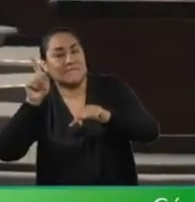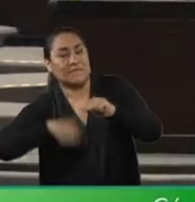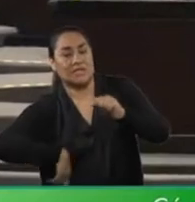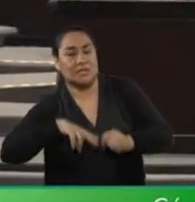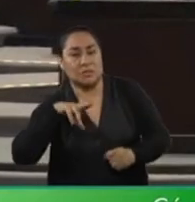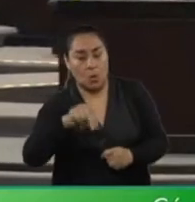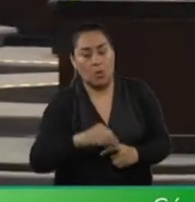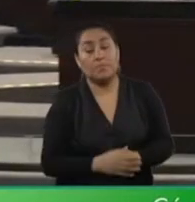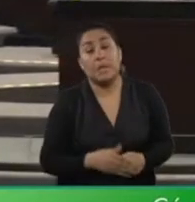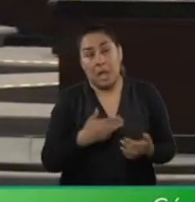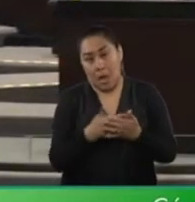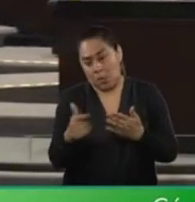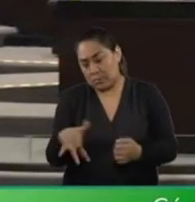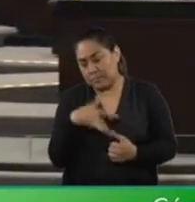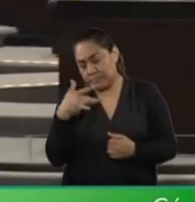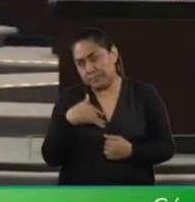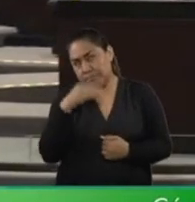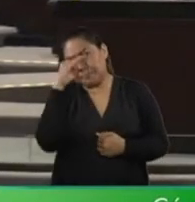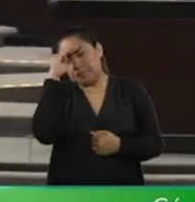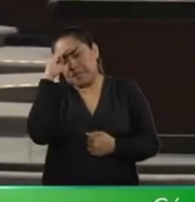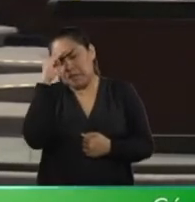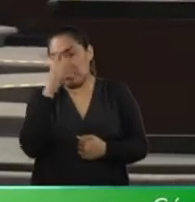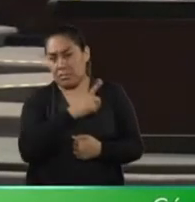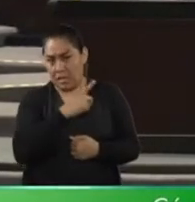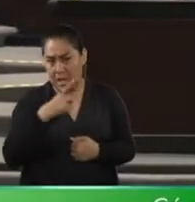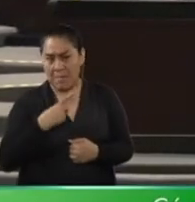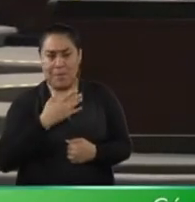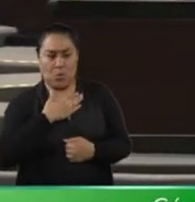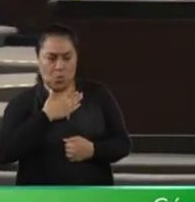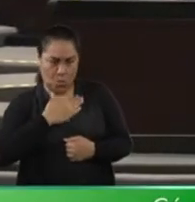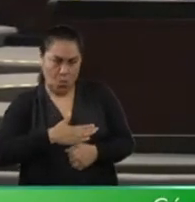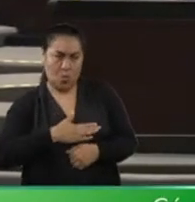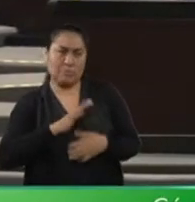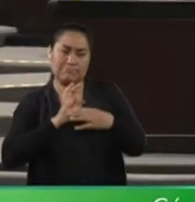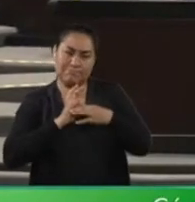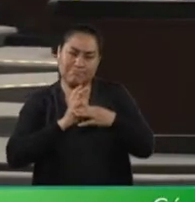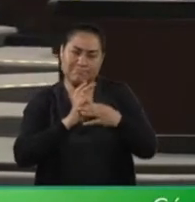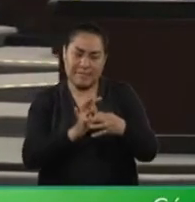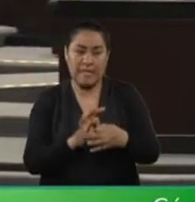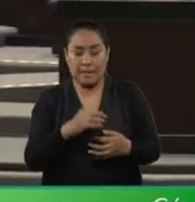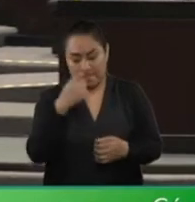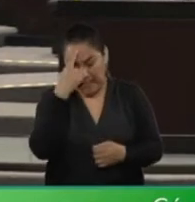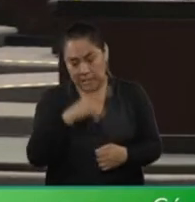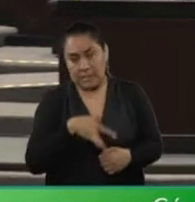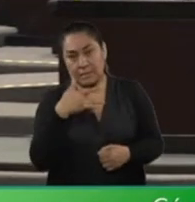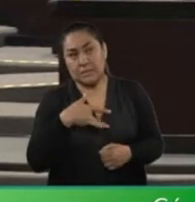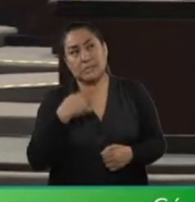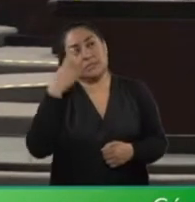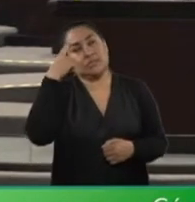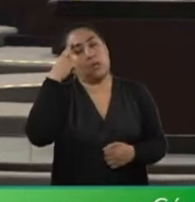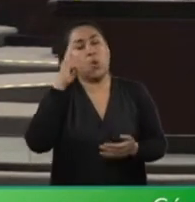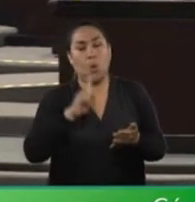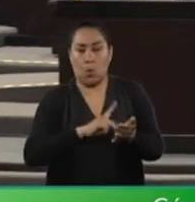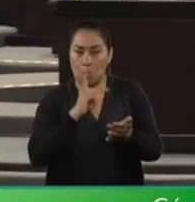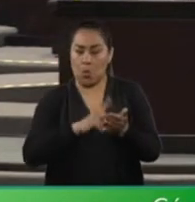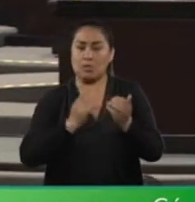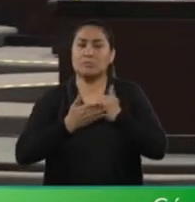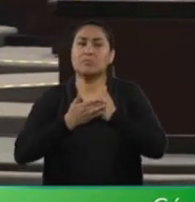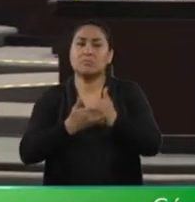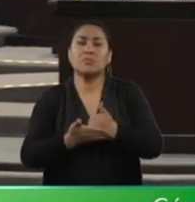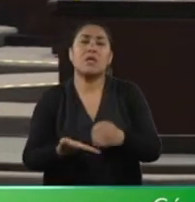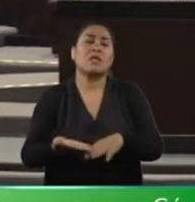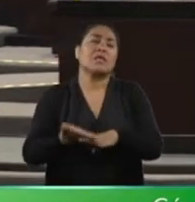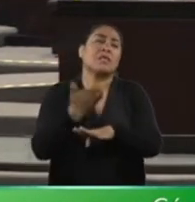Debemos plantearnos esquemas de justicia transicional que se preocupen realmente por resarcir los daños del